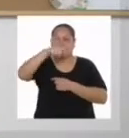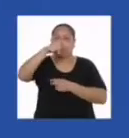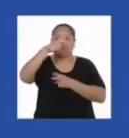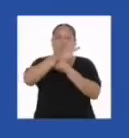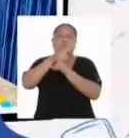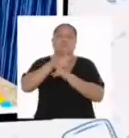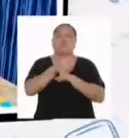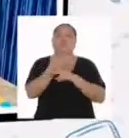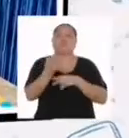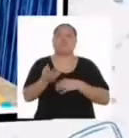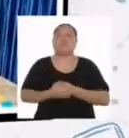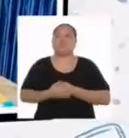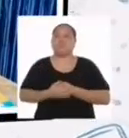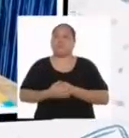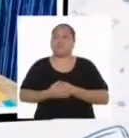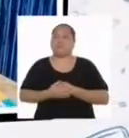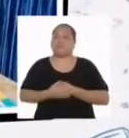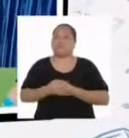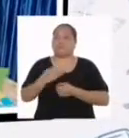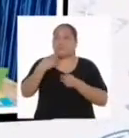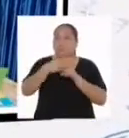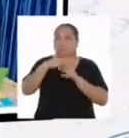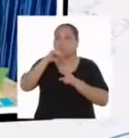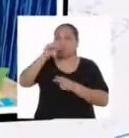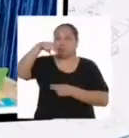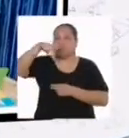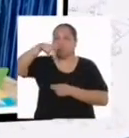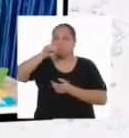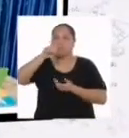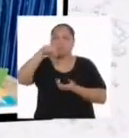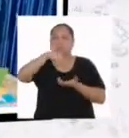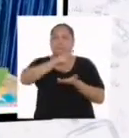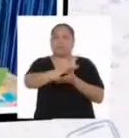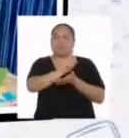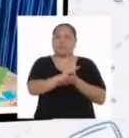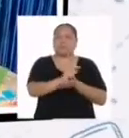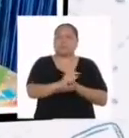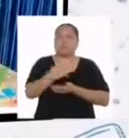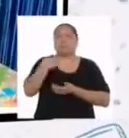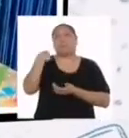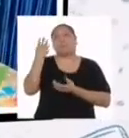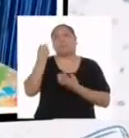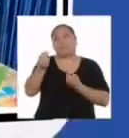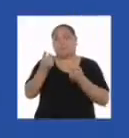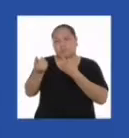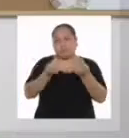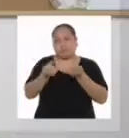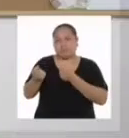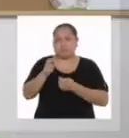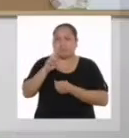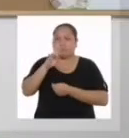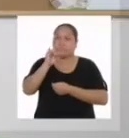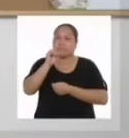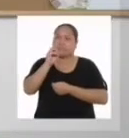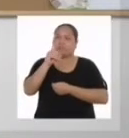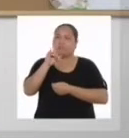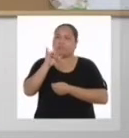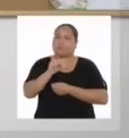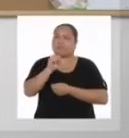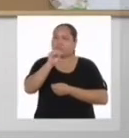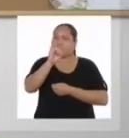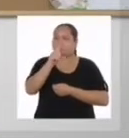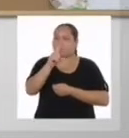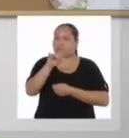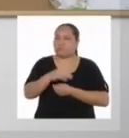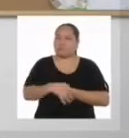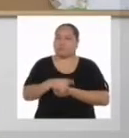cuidarlas. Soy Ana de la región Lima. Quería saber cómo se deben manejar los residuos sólidos. El